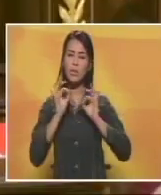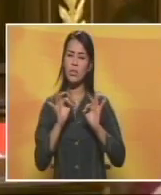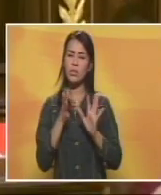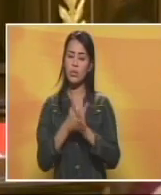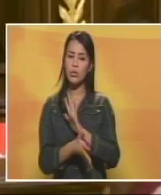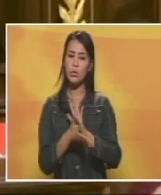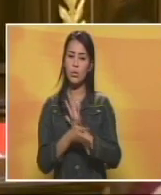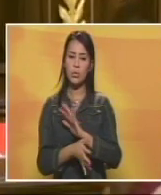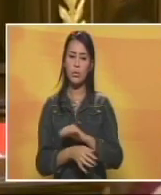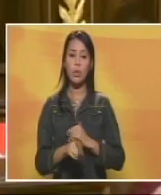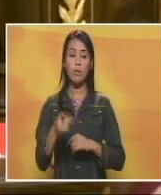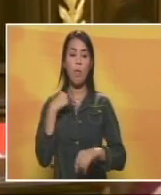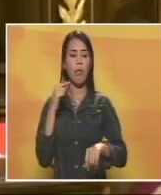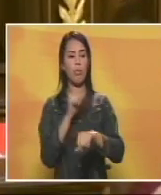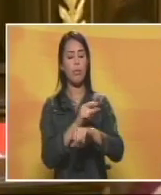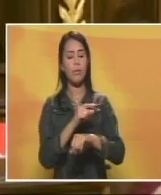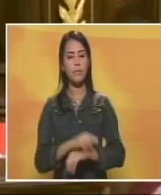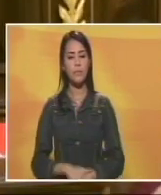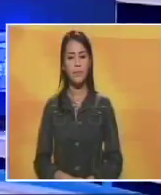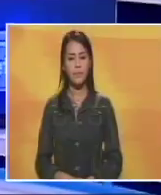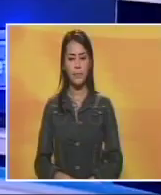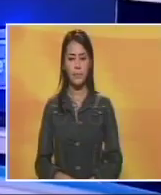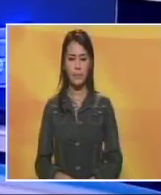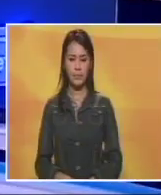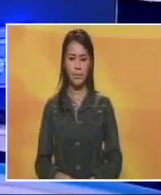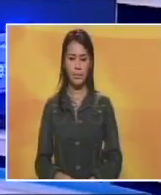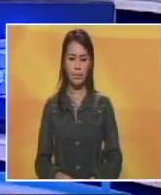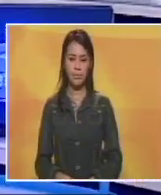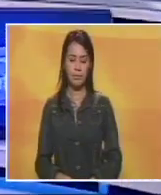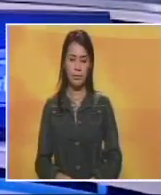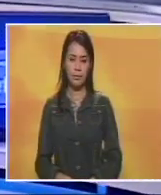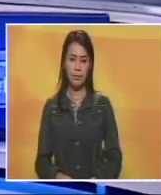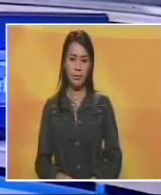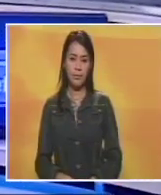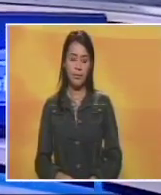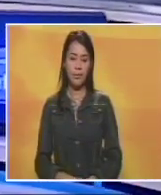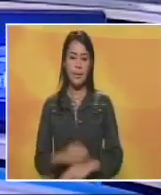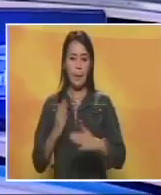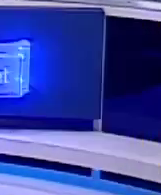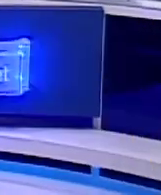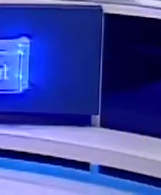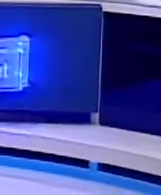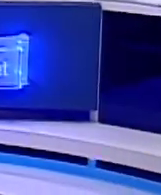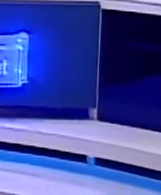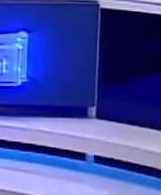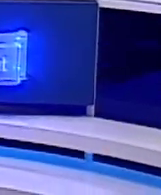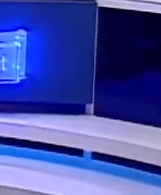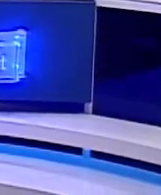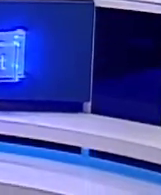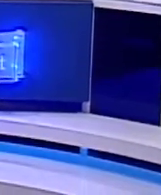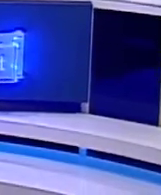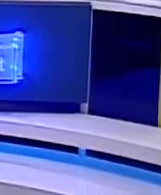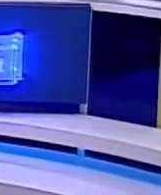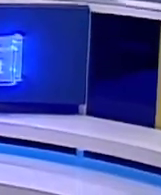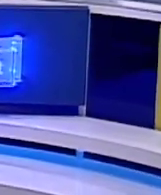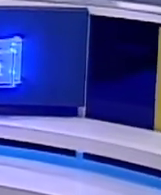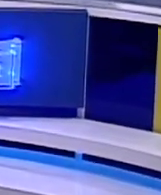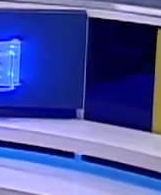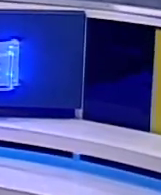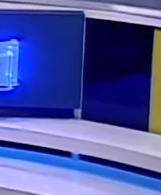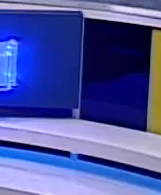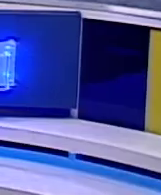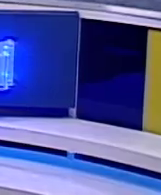sobre las acusaciones. Amigos, momento de hacer nuestra primera pausa. Al regreso. Víctimas